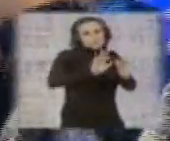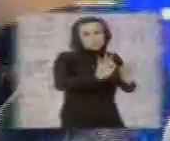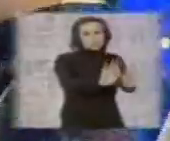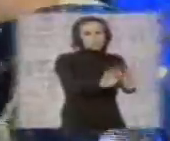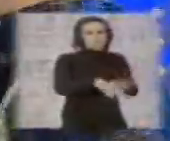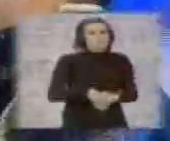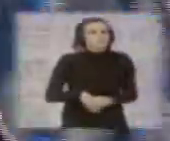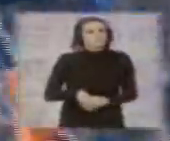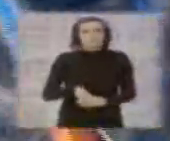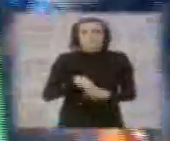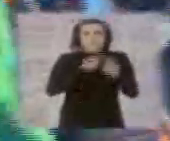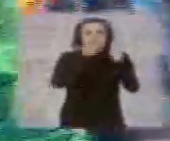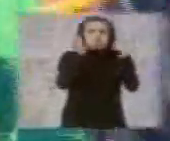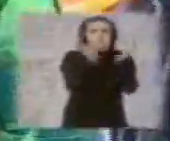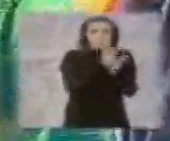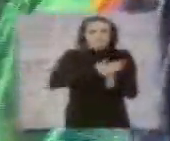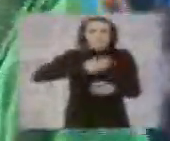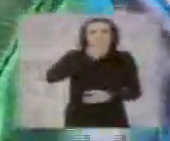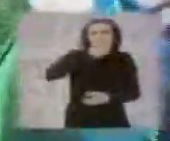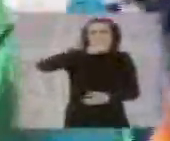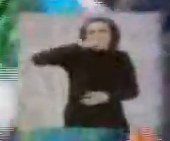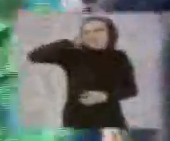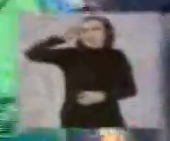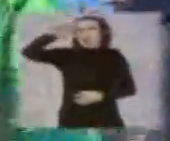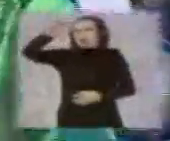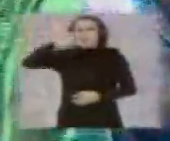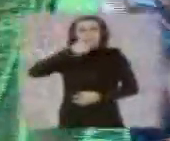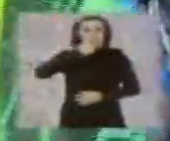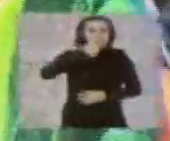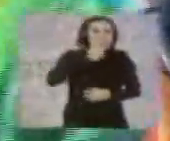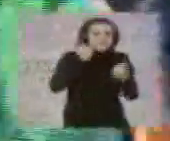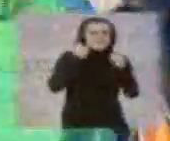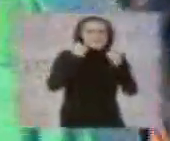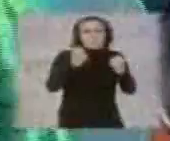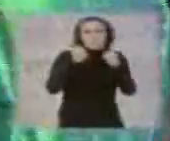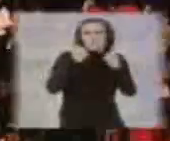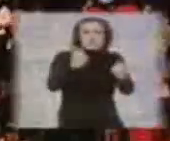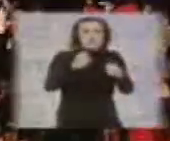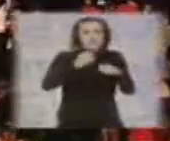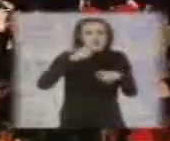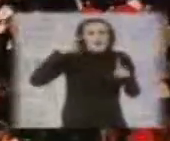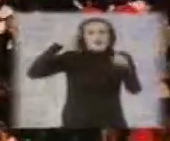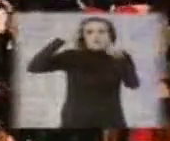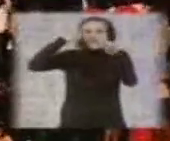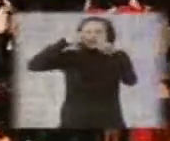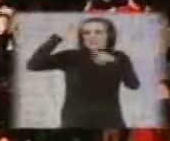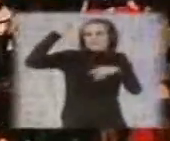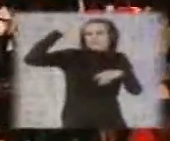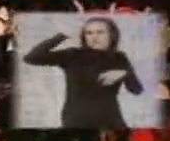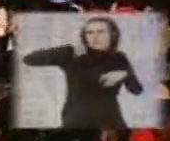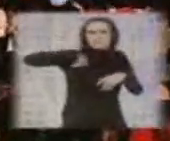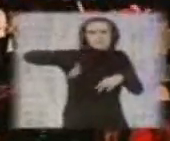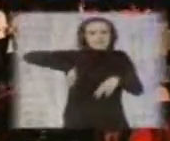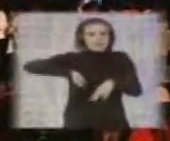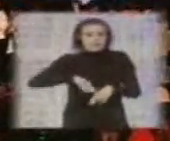dolor. Ella quiere gritar fuerte a los cuatro vientos para que de una vez la